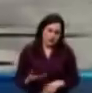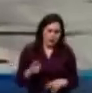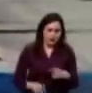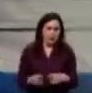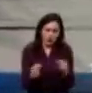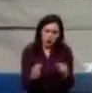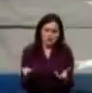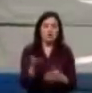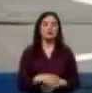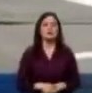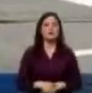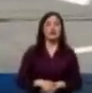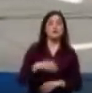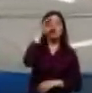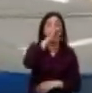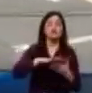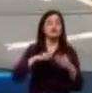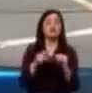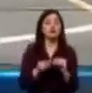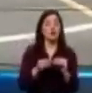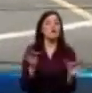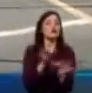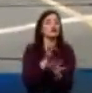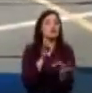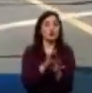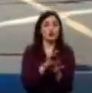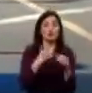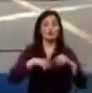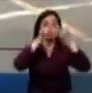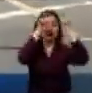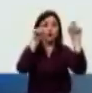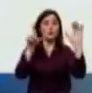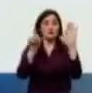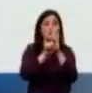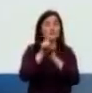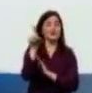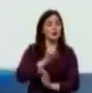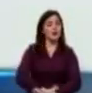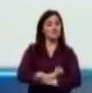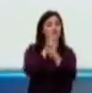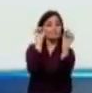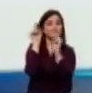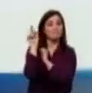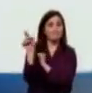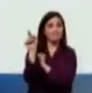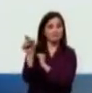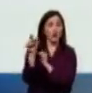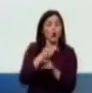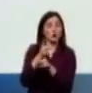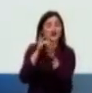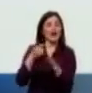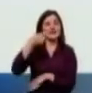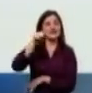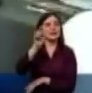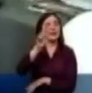ingresar. En busca de una solución para que Cabify siga funcionando en Quito de forma legal, esta mañana se reunirá el concejal